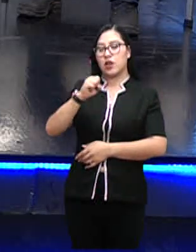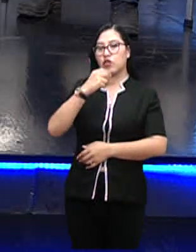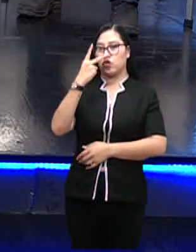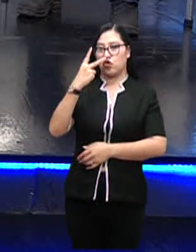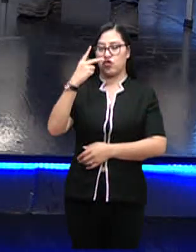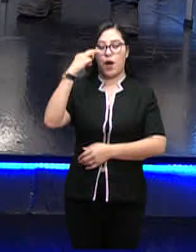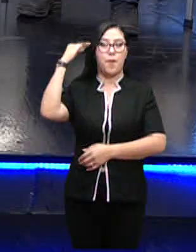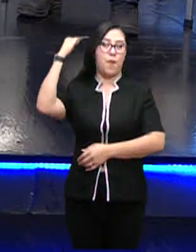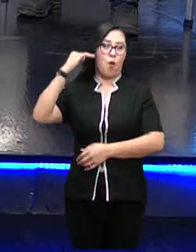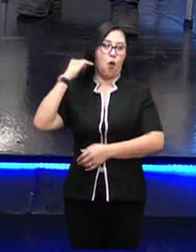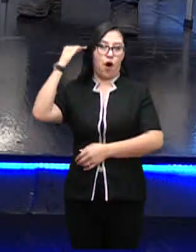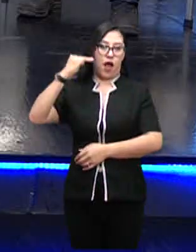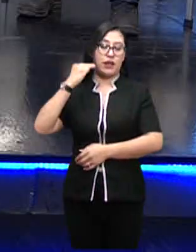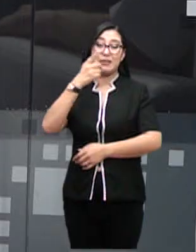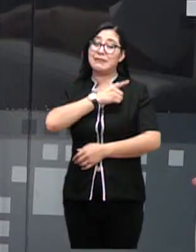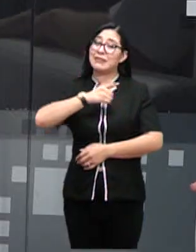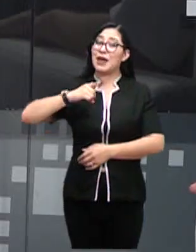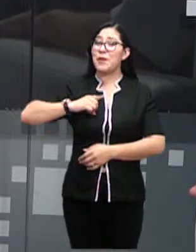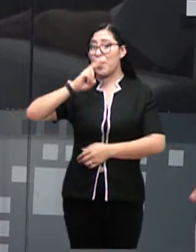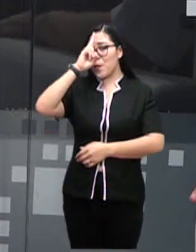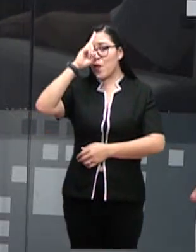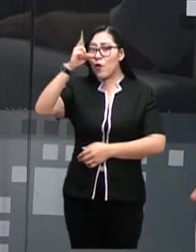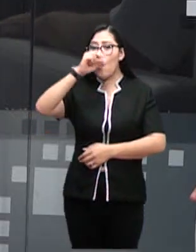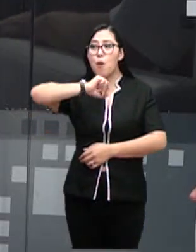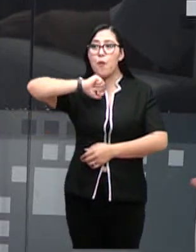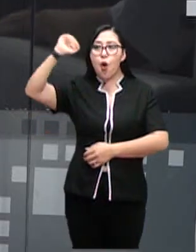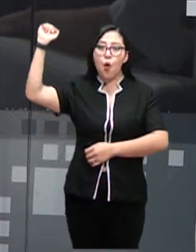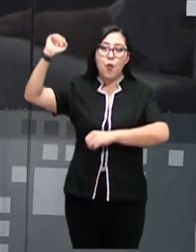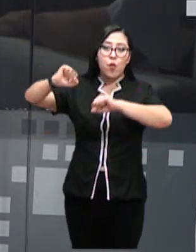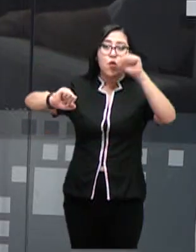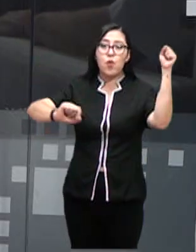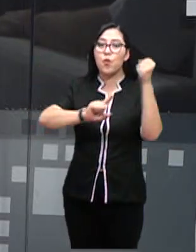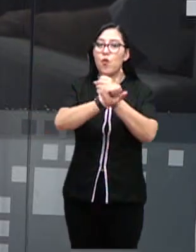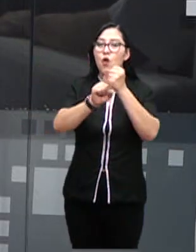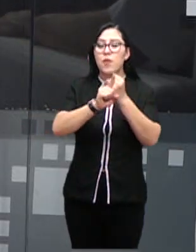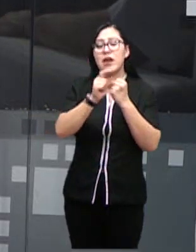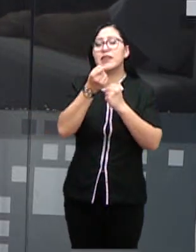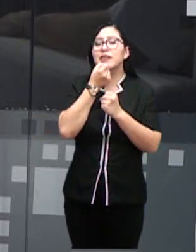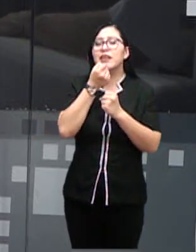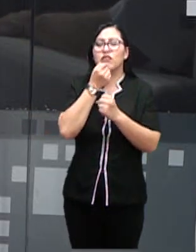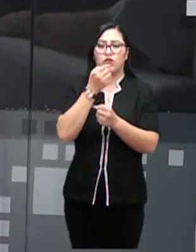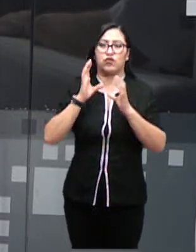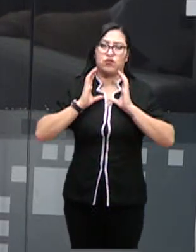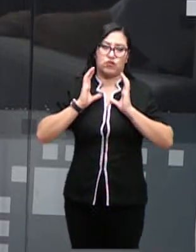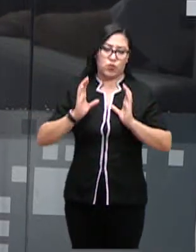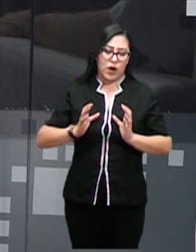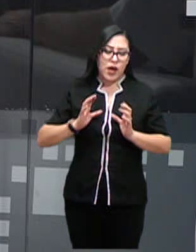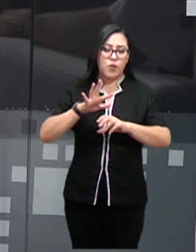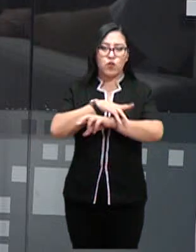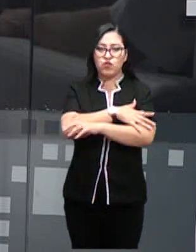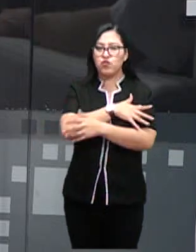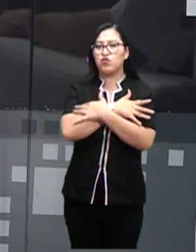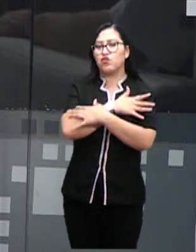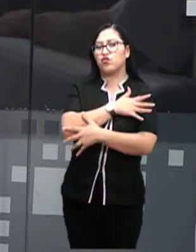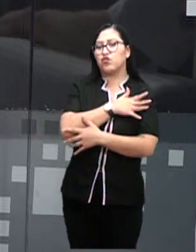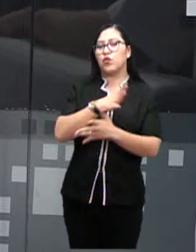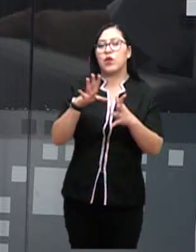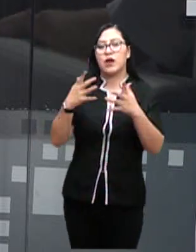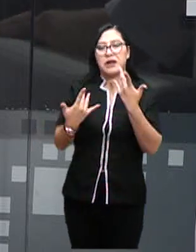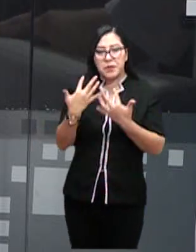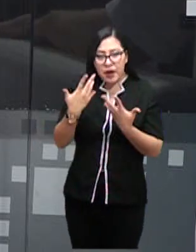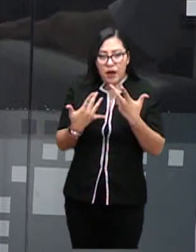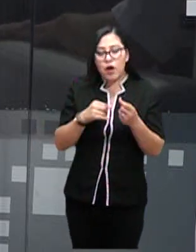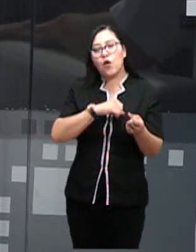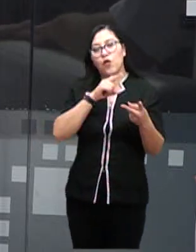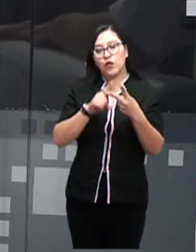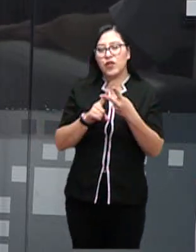así distintos. Dice, deberían prohibir los cohetes, pues aparte del daño que hacen con quemaduras a niños, es mucha la contaminación al aire. Y ya en otro tema